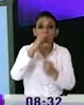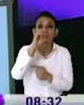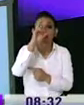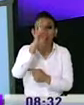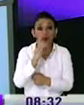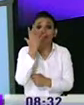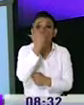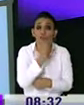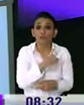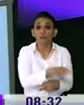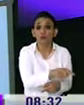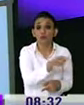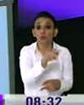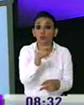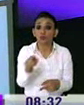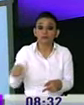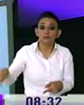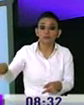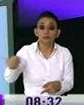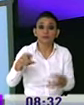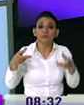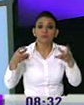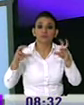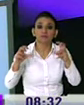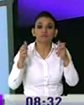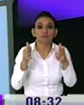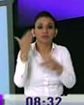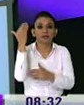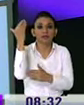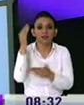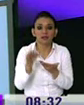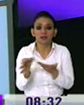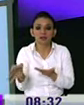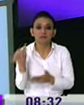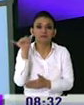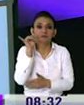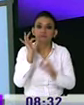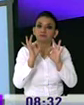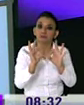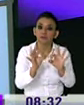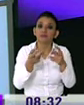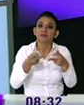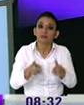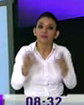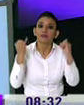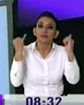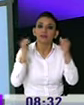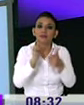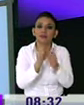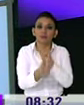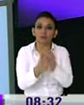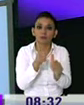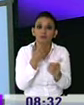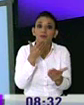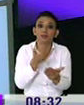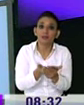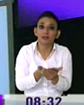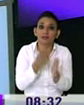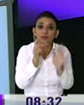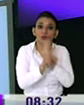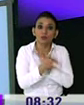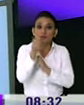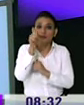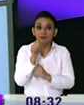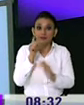se van hacia el otro sitio. O sea, bien por la alcaldía del cantón Rumiñahui, dando también diversión y deporte. Y hay que agradecer la denuncia de ayer que